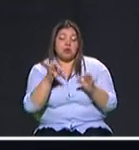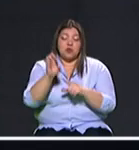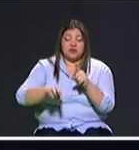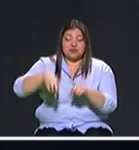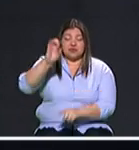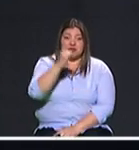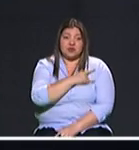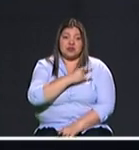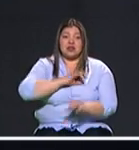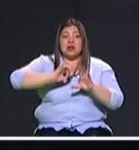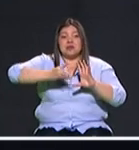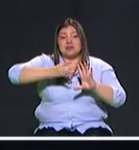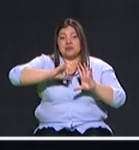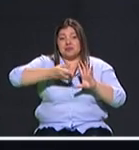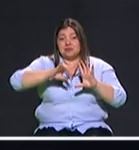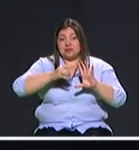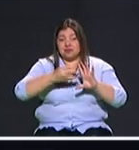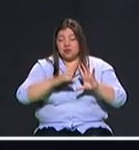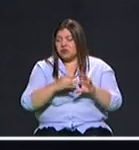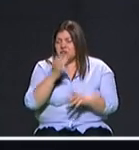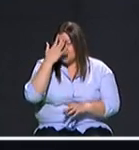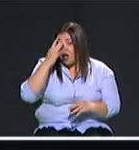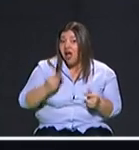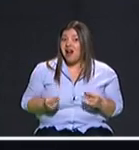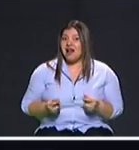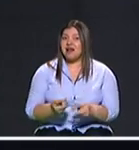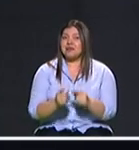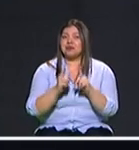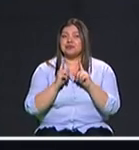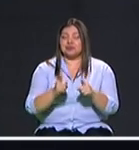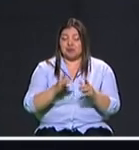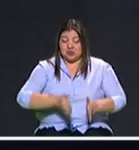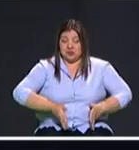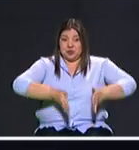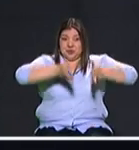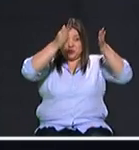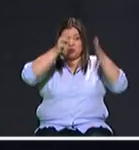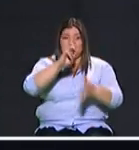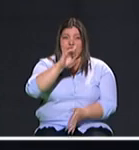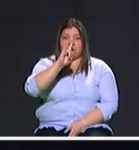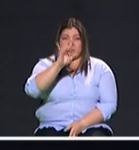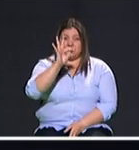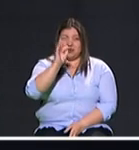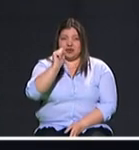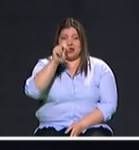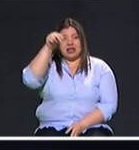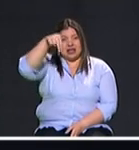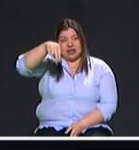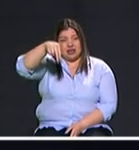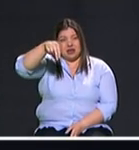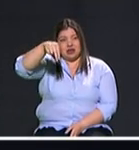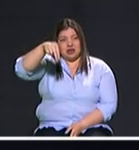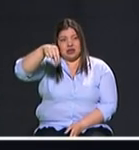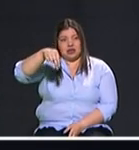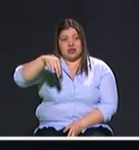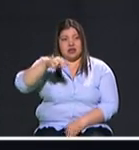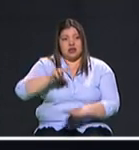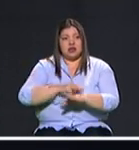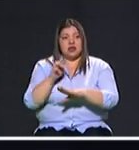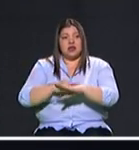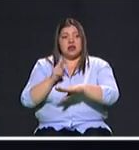virtualidad y porque hay que hacer apuestas rápidamente ruta aérea ha determinado que para los próximos dos años poder nosotros